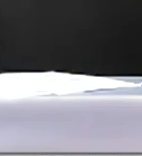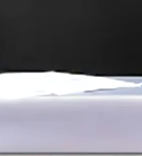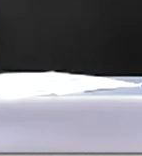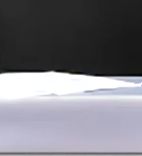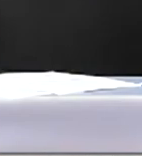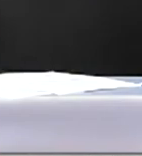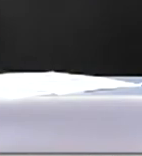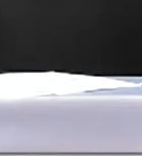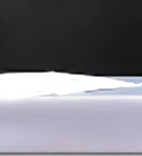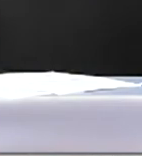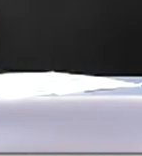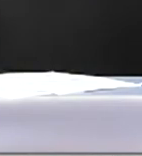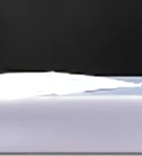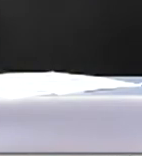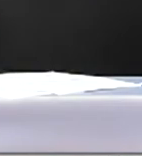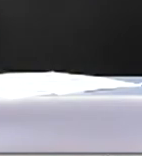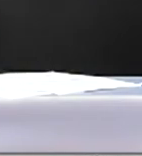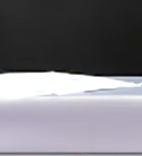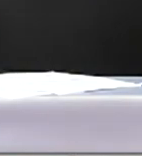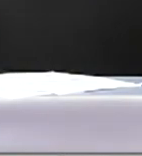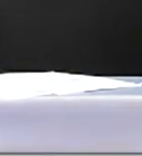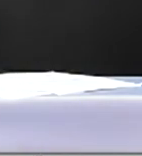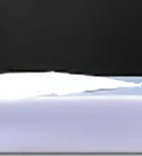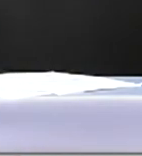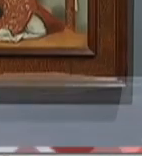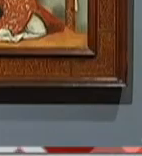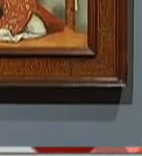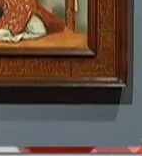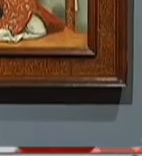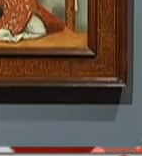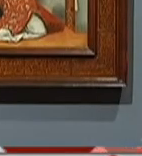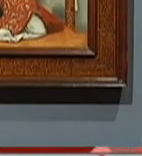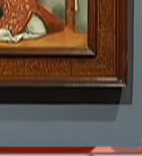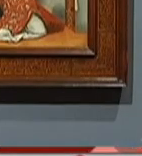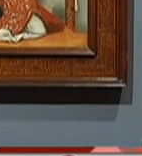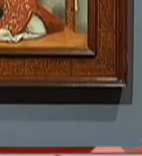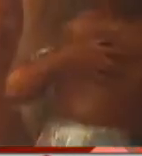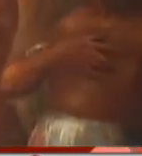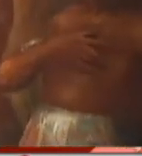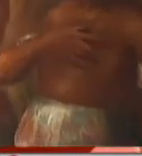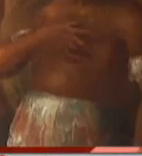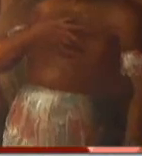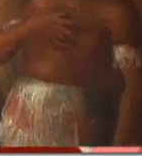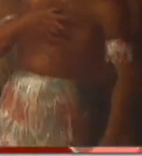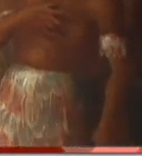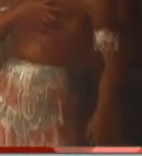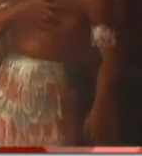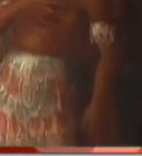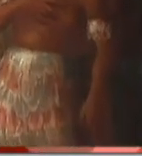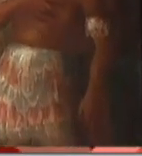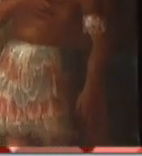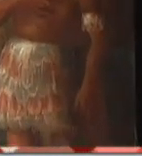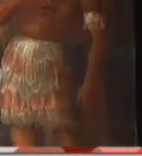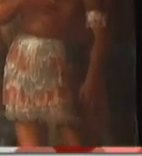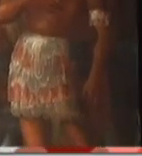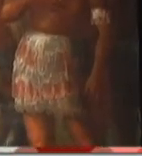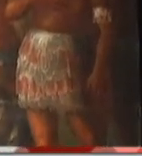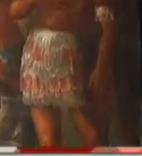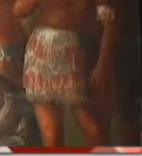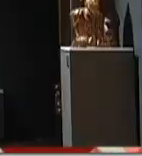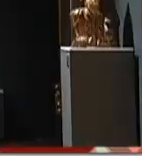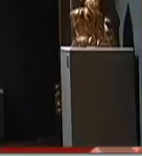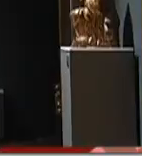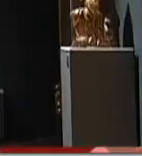El Museo de la Ciudad de México reabrió sus puertas luego de 6 meses de mantenimiento. El recinto declarado Patrimonio Nacional reanudó sus actividades